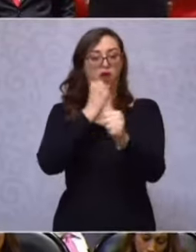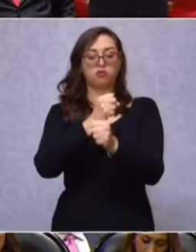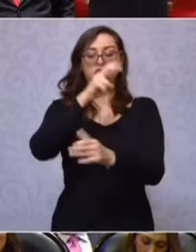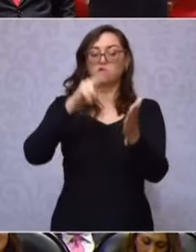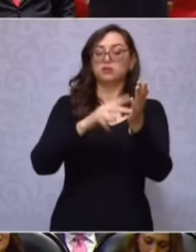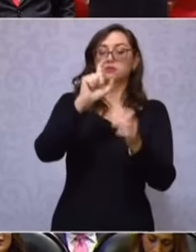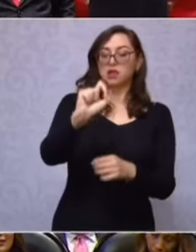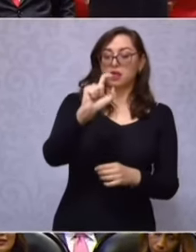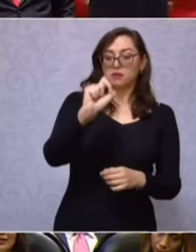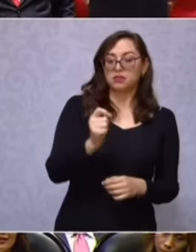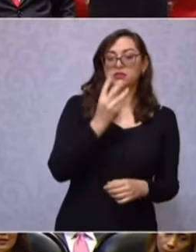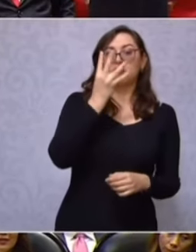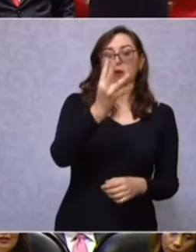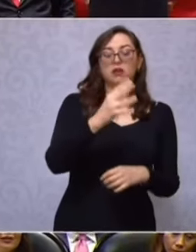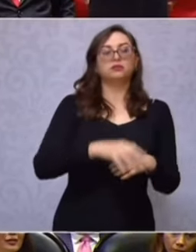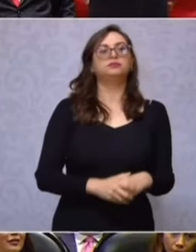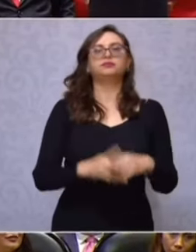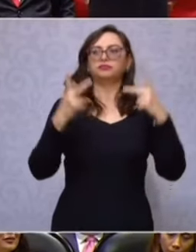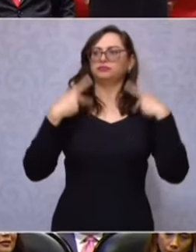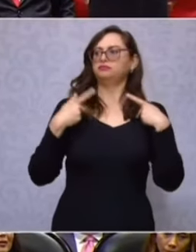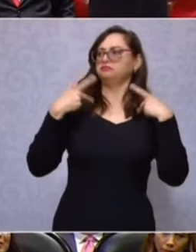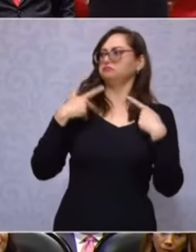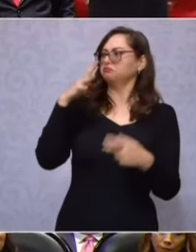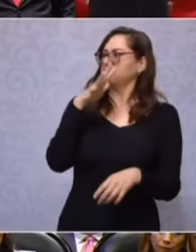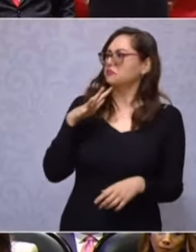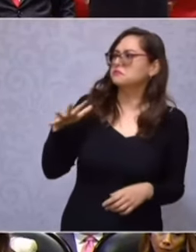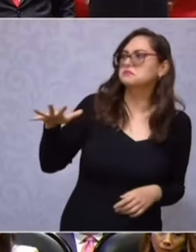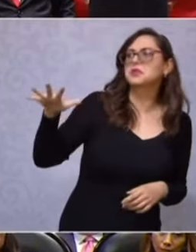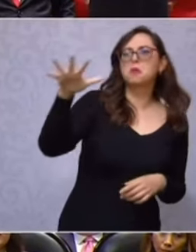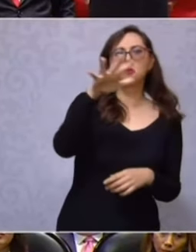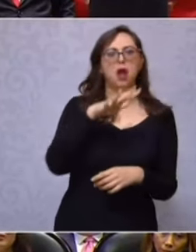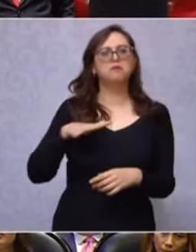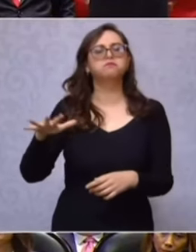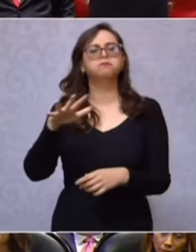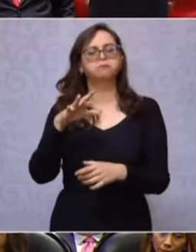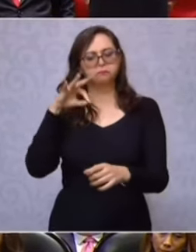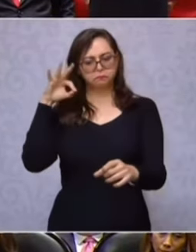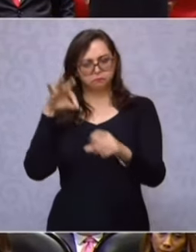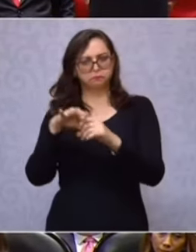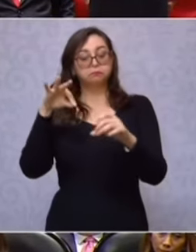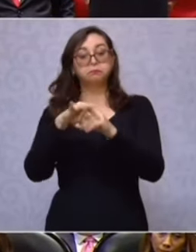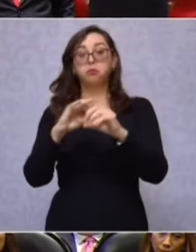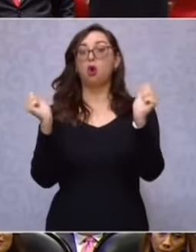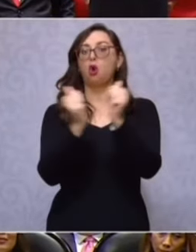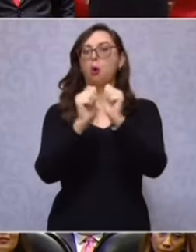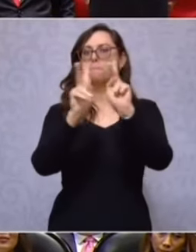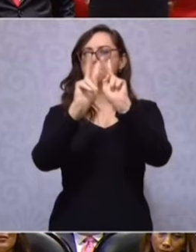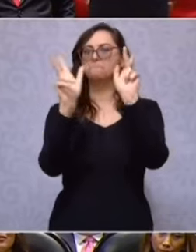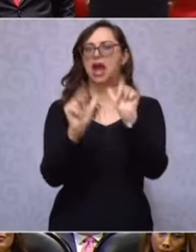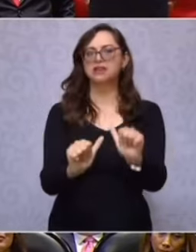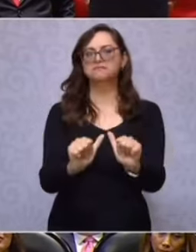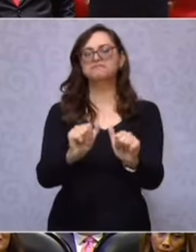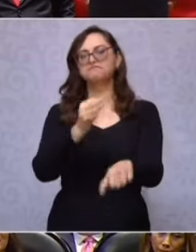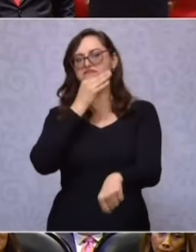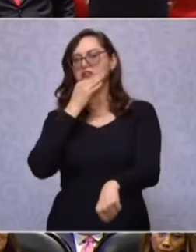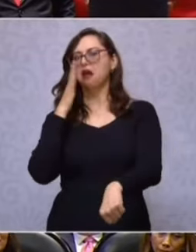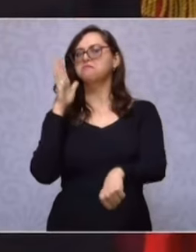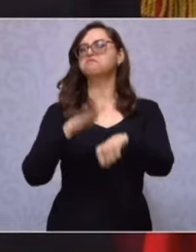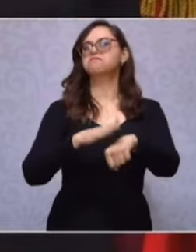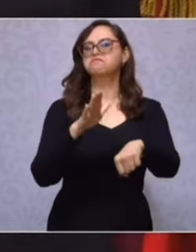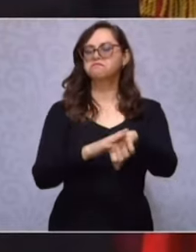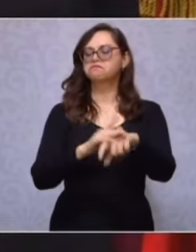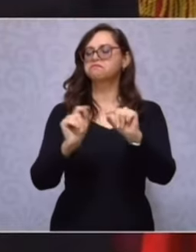México, de forma democrática y pacífica, dijo fuerte y claro, es tiempo de